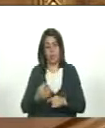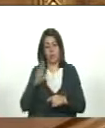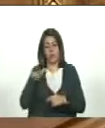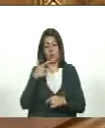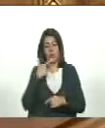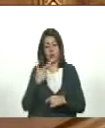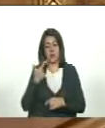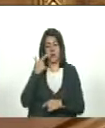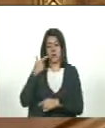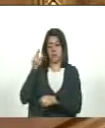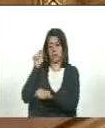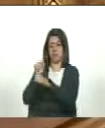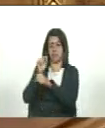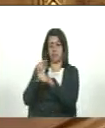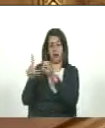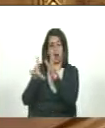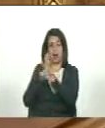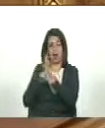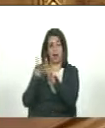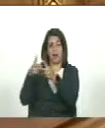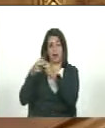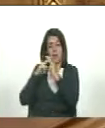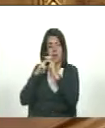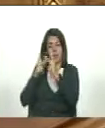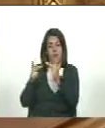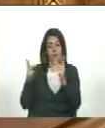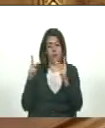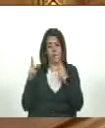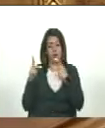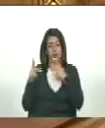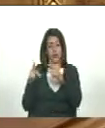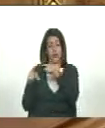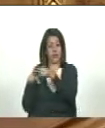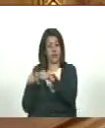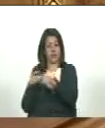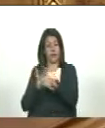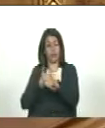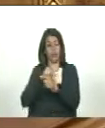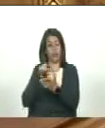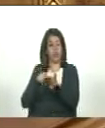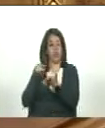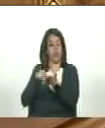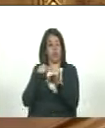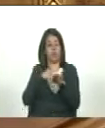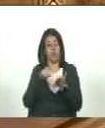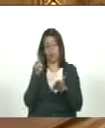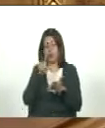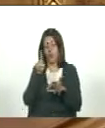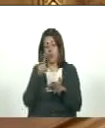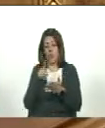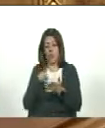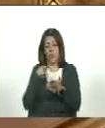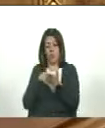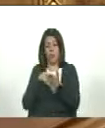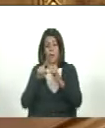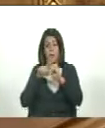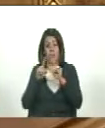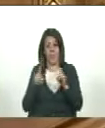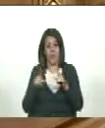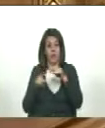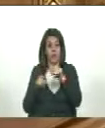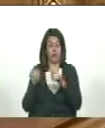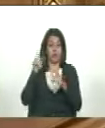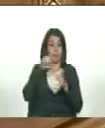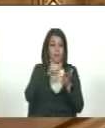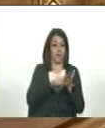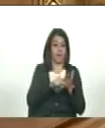se juzga una ley de crédito público indicando que estamos endeudando, estamos adquiriendo una deuda, pero la deuda está también en